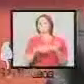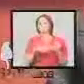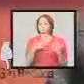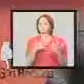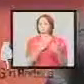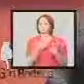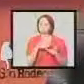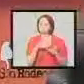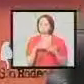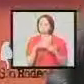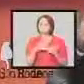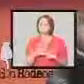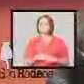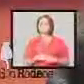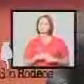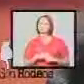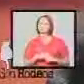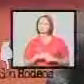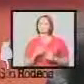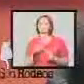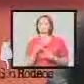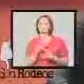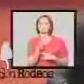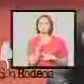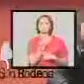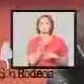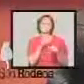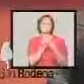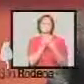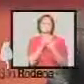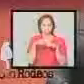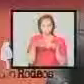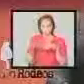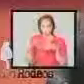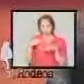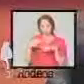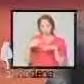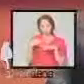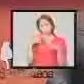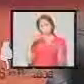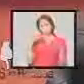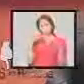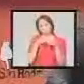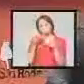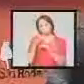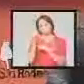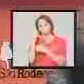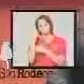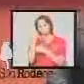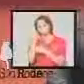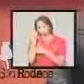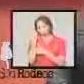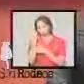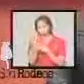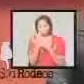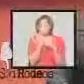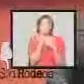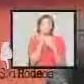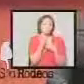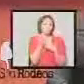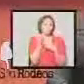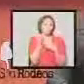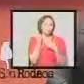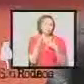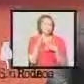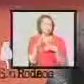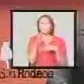accesibles, sociedades anónimas que están a la par de nuestro banco, ¿verdad? Popular Pensiones, tenemos una comercializadora de